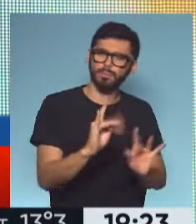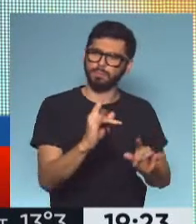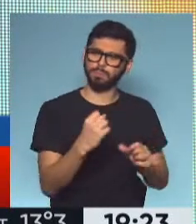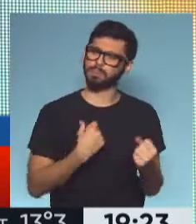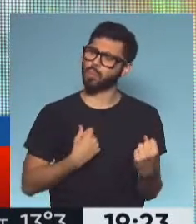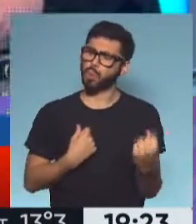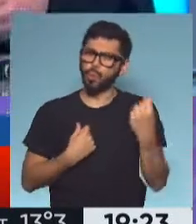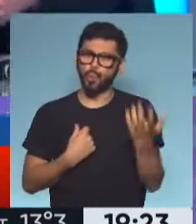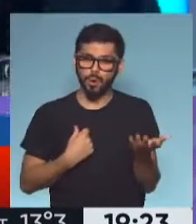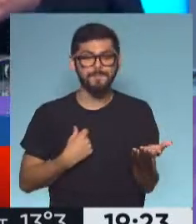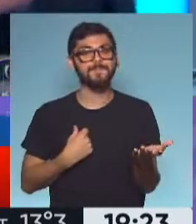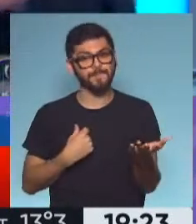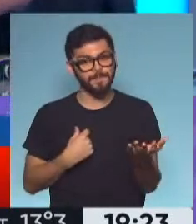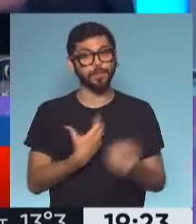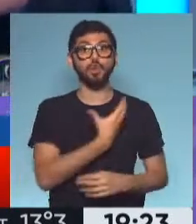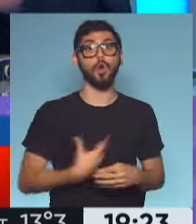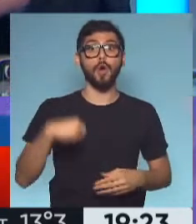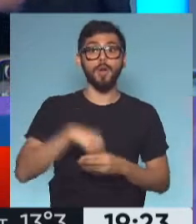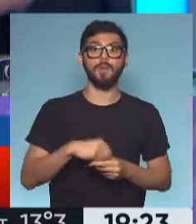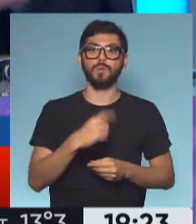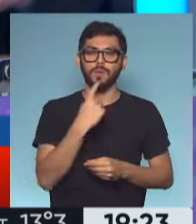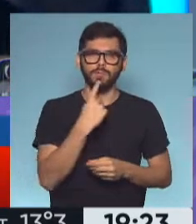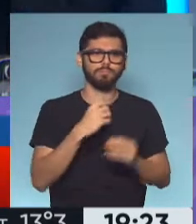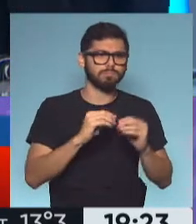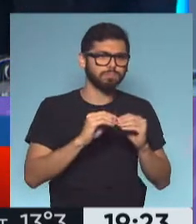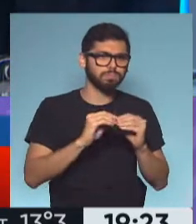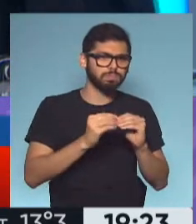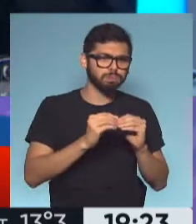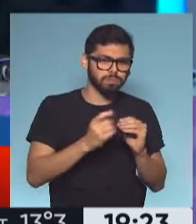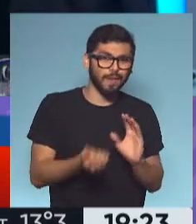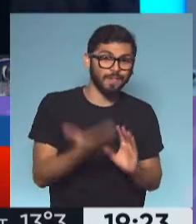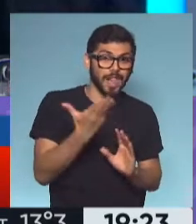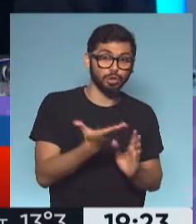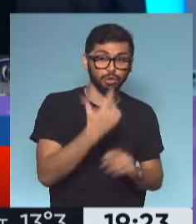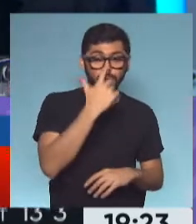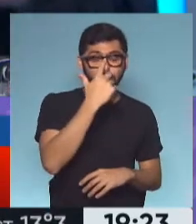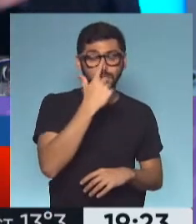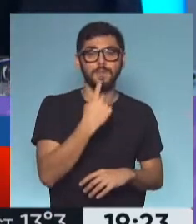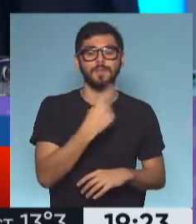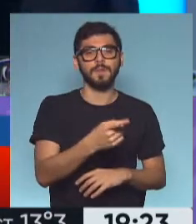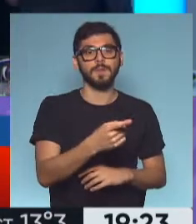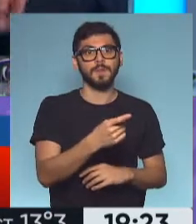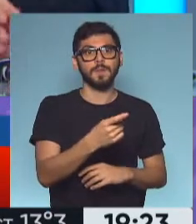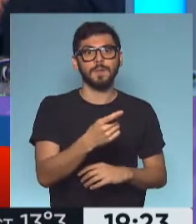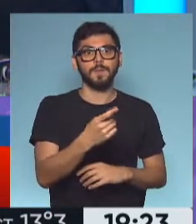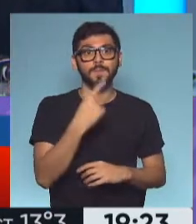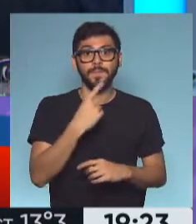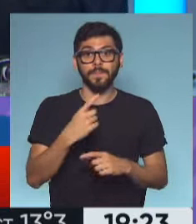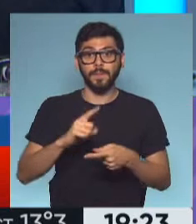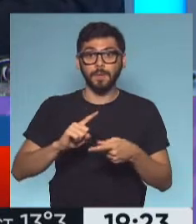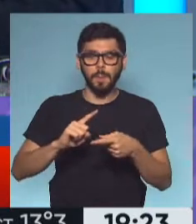grandes preocupaciones dentro del gobierno sobre cómo controlar la inflación, ¿no? Uno si mira la libreta sobre las